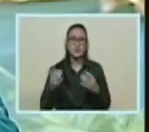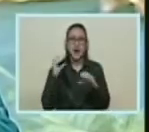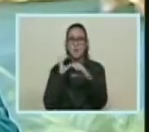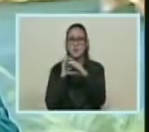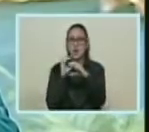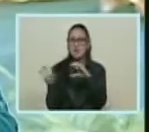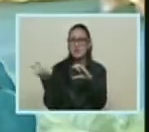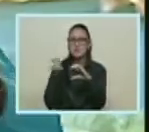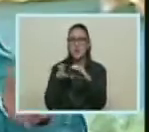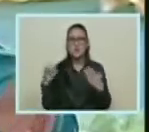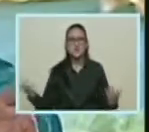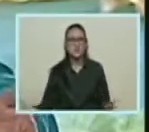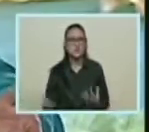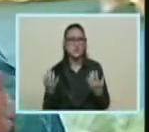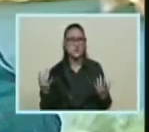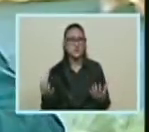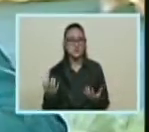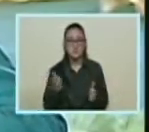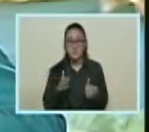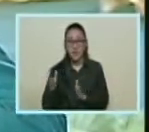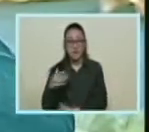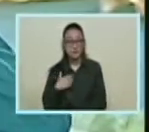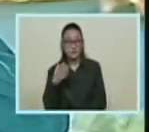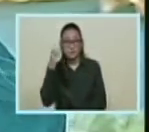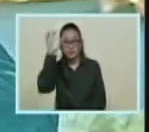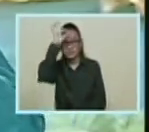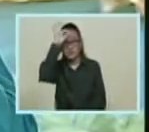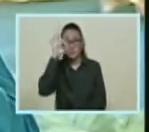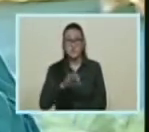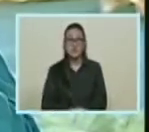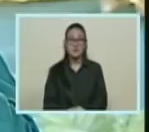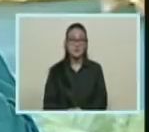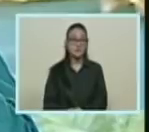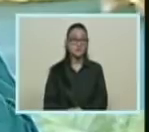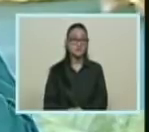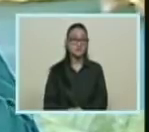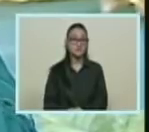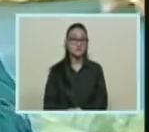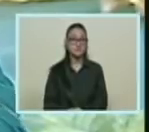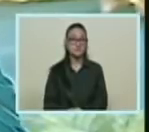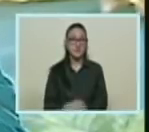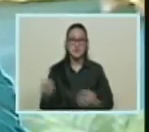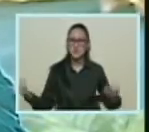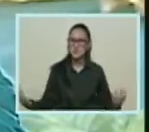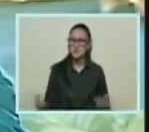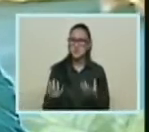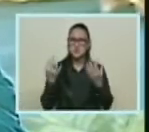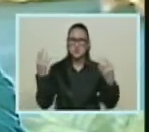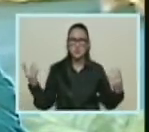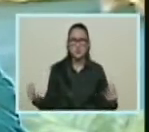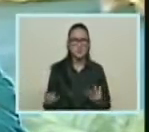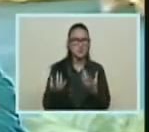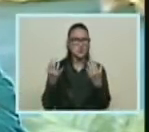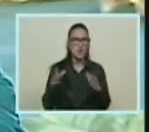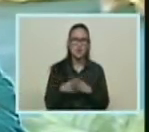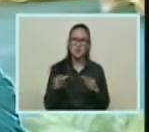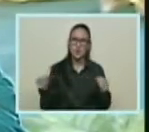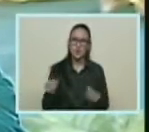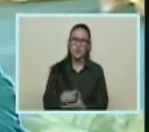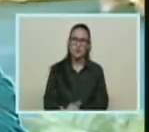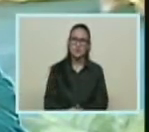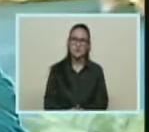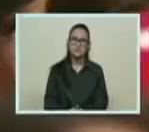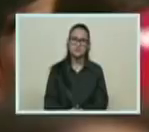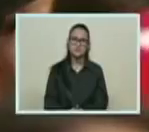camioneticas por puestos. No teníamos eso en el plan. Que iban a incendiar las ciudades.